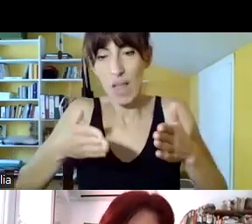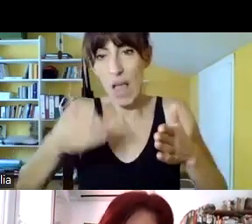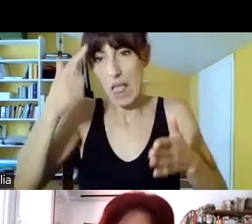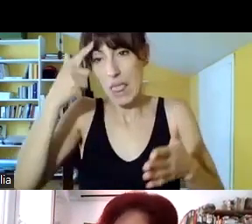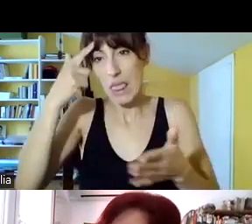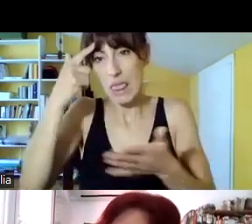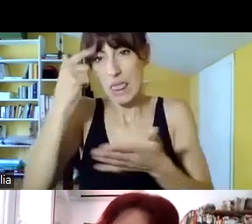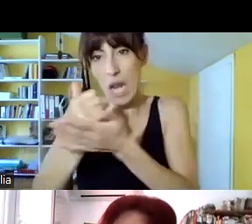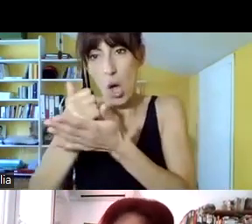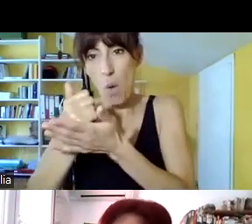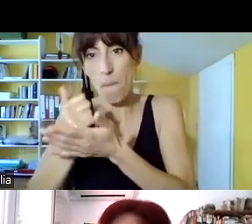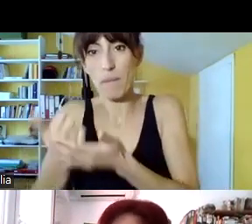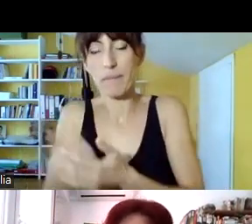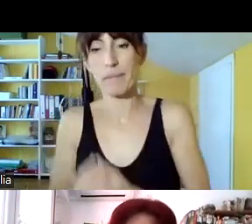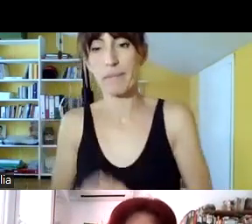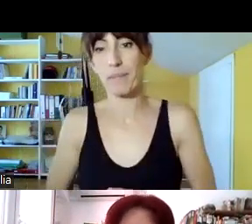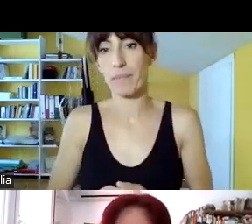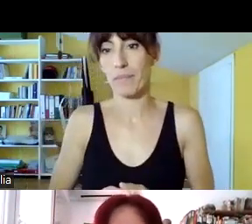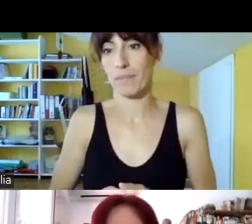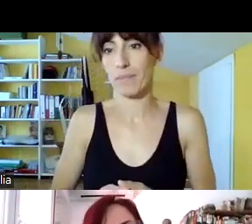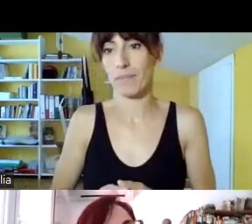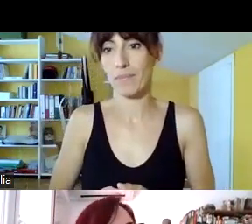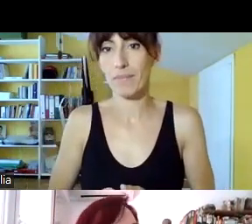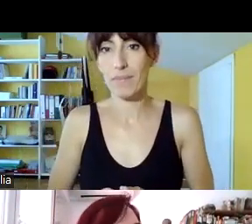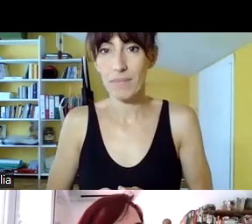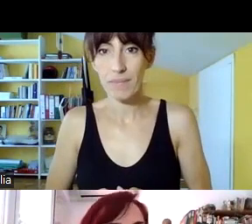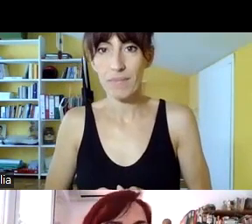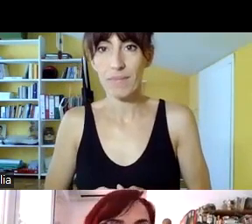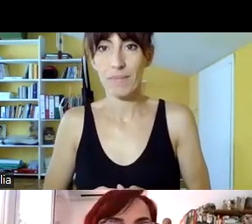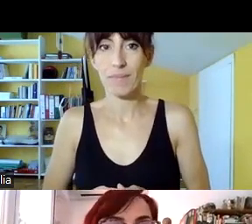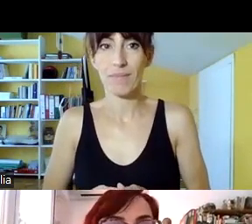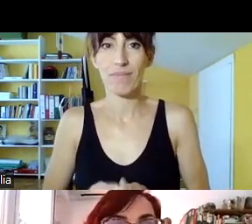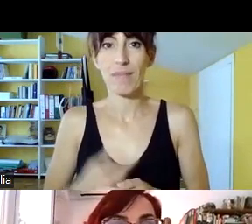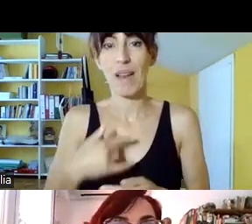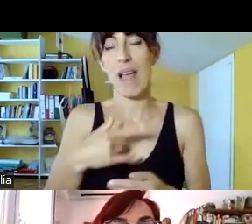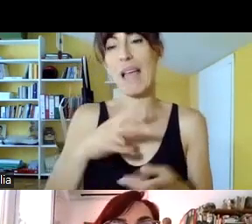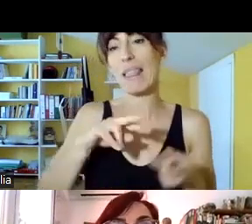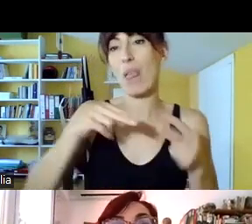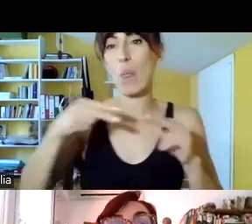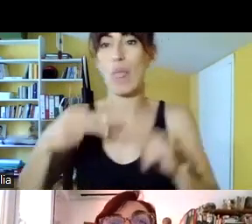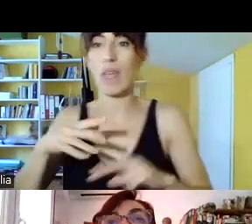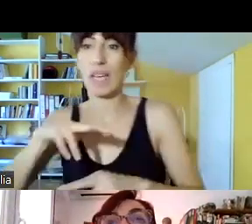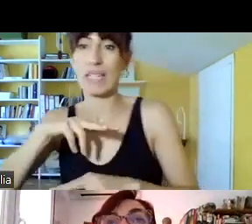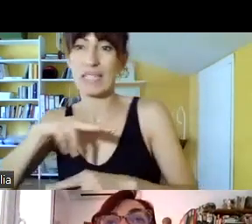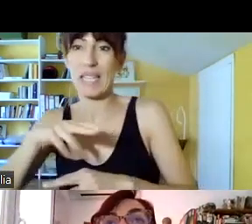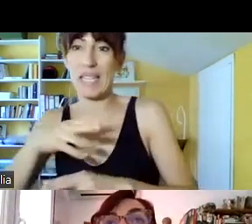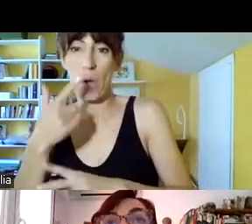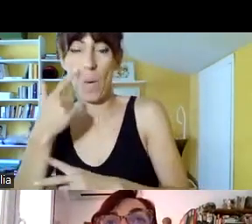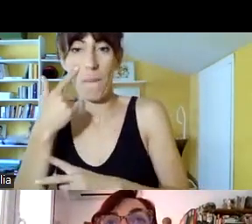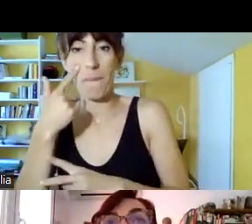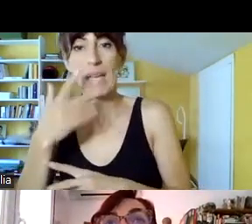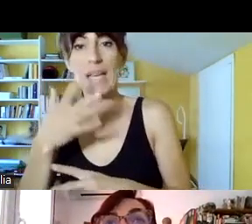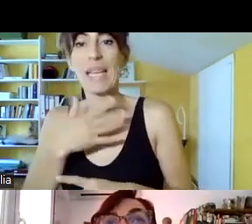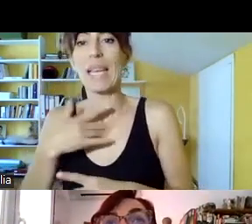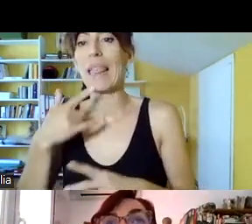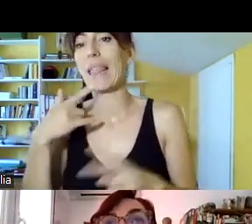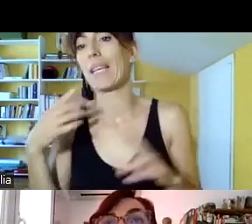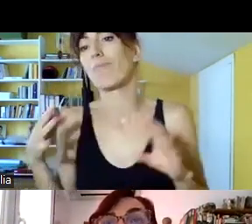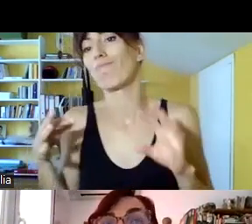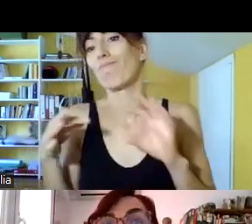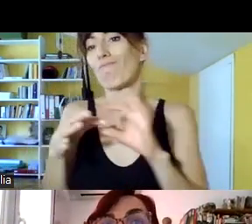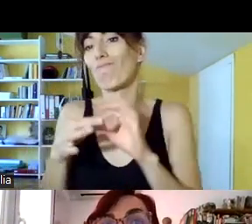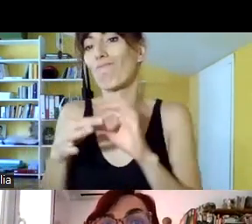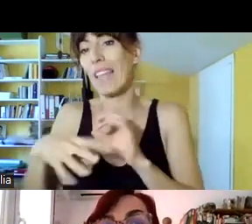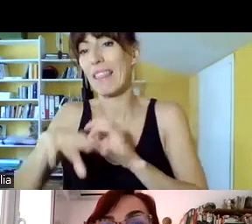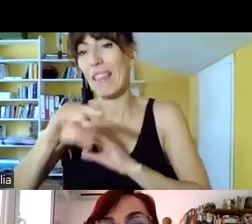Care en inglés. La traducción es un poco así en castellano, que tiene que ver con entender el